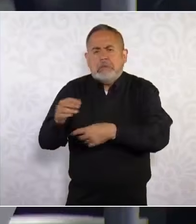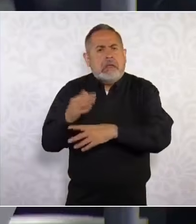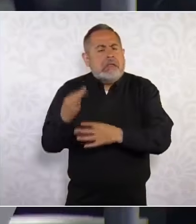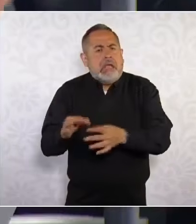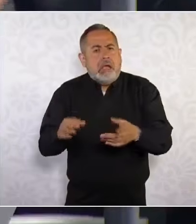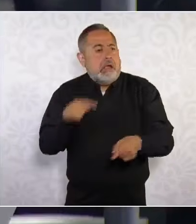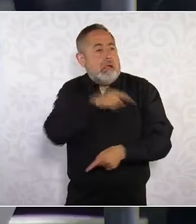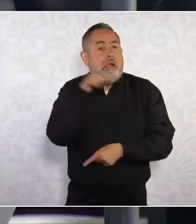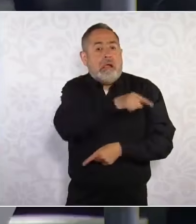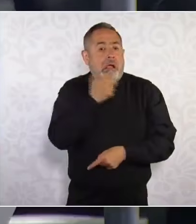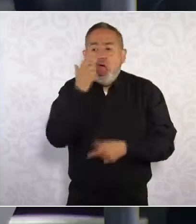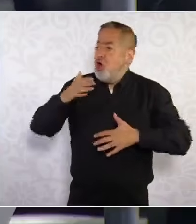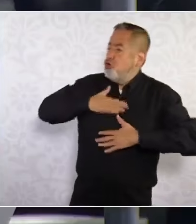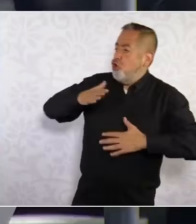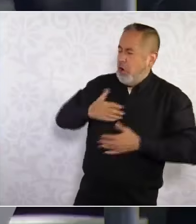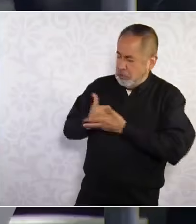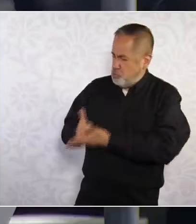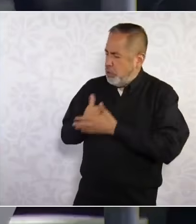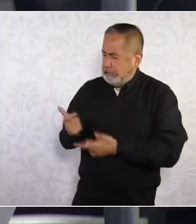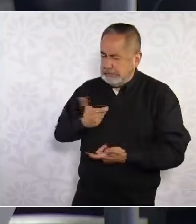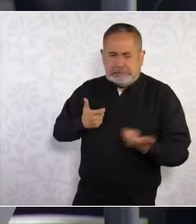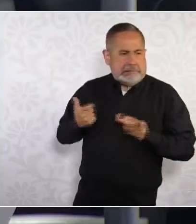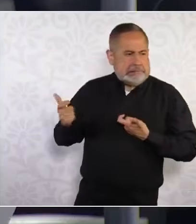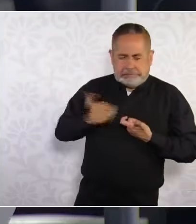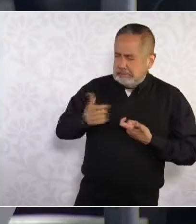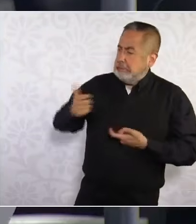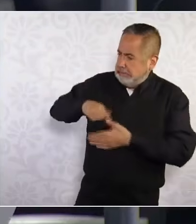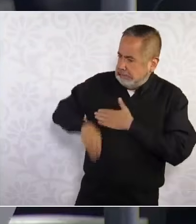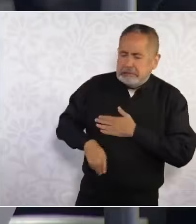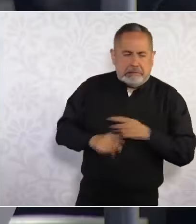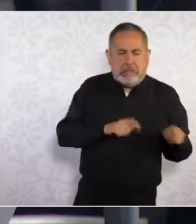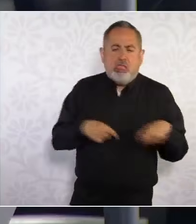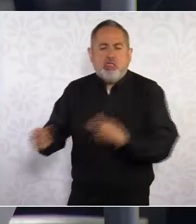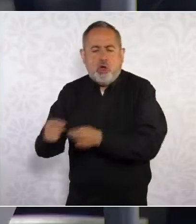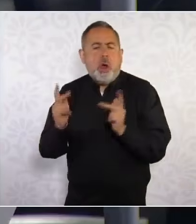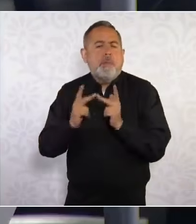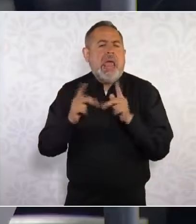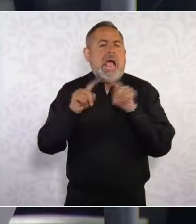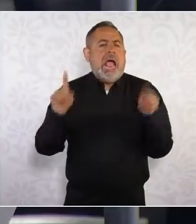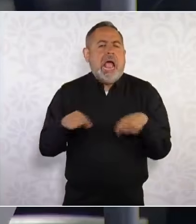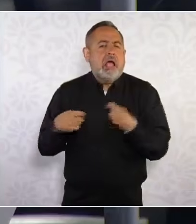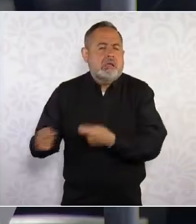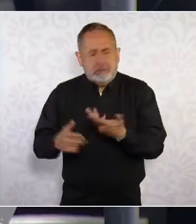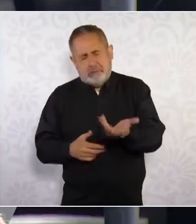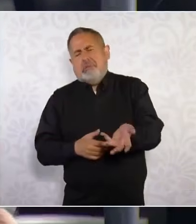decir que ellos pueden otra vez volver a plaquear estos vehículos. Recordando